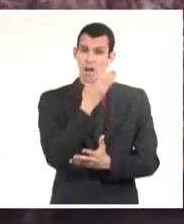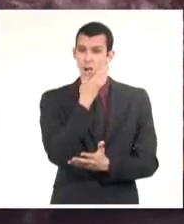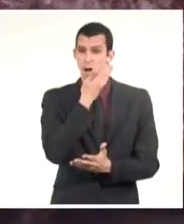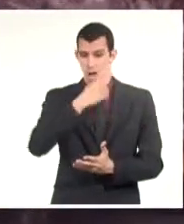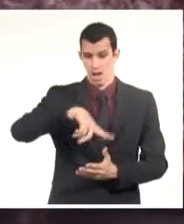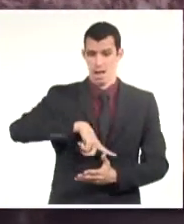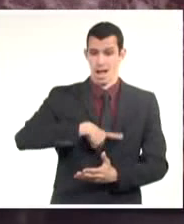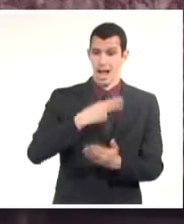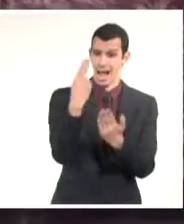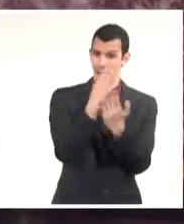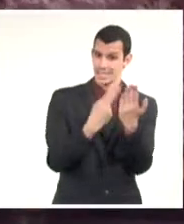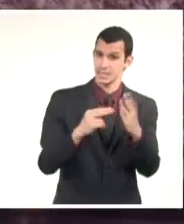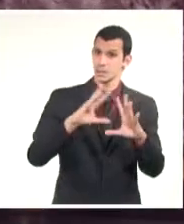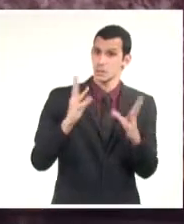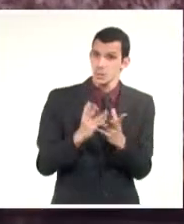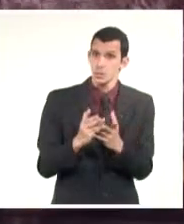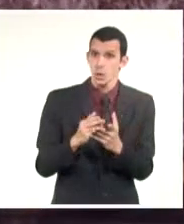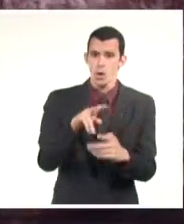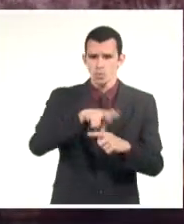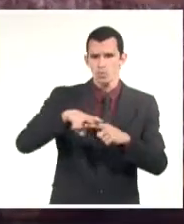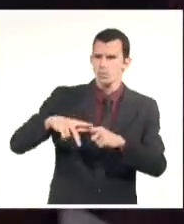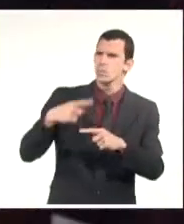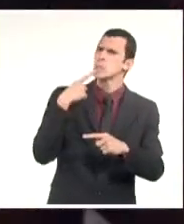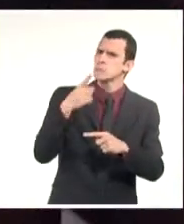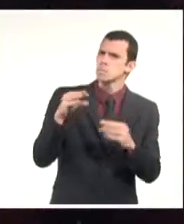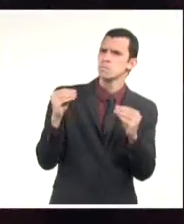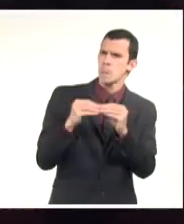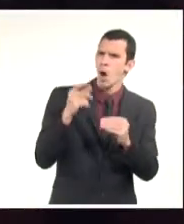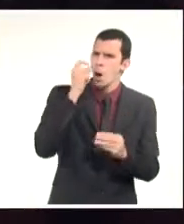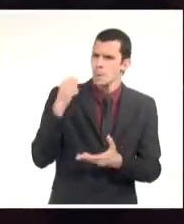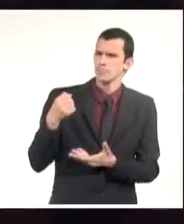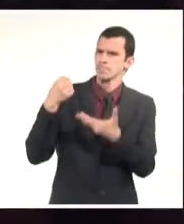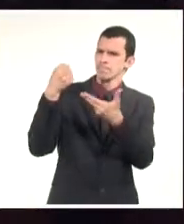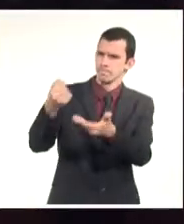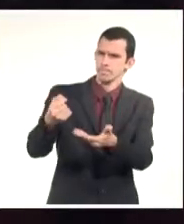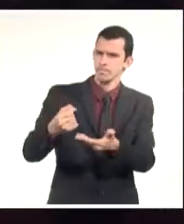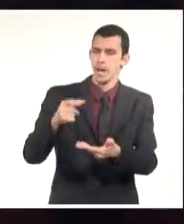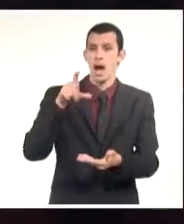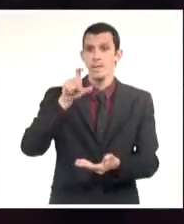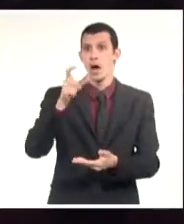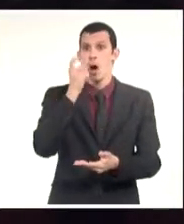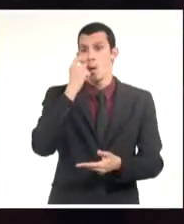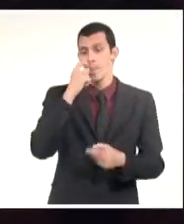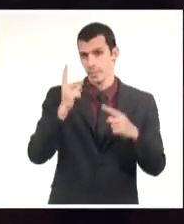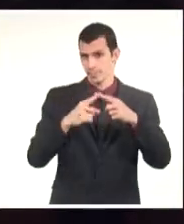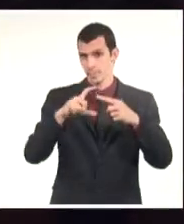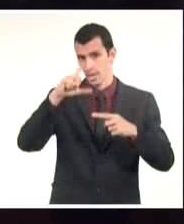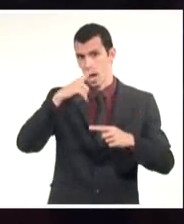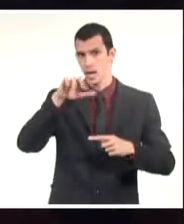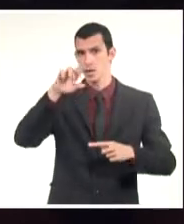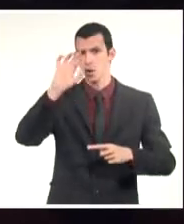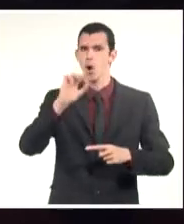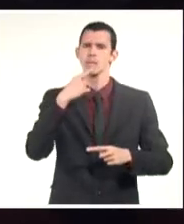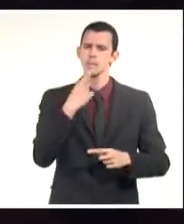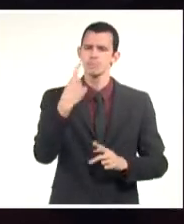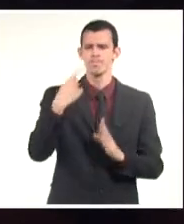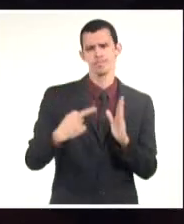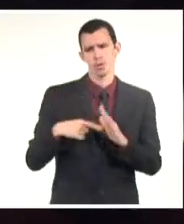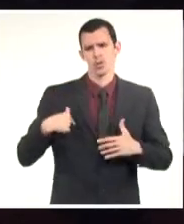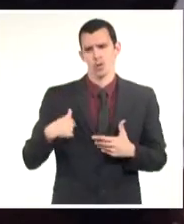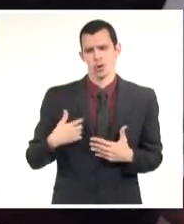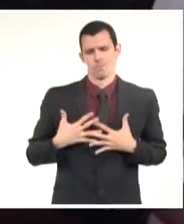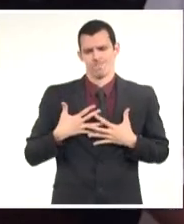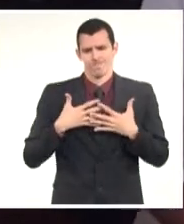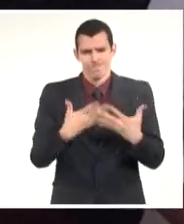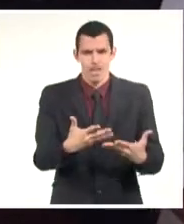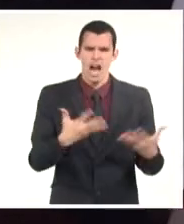el ámbito nacional e internacional. Gómez Cairo dedicó el premio al colectivo del Museo Nacional de la Música, que él dirige y